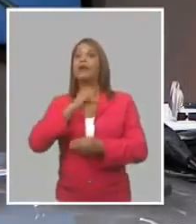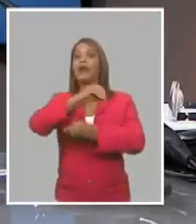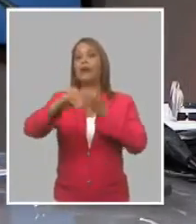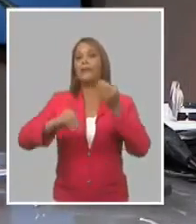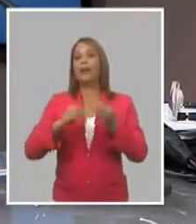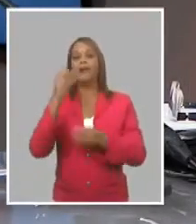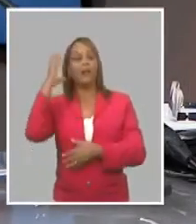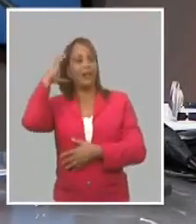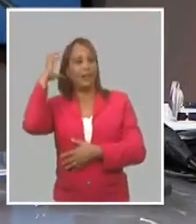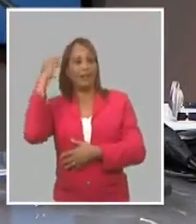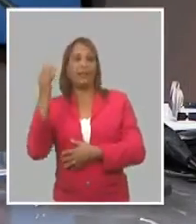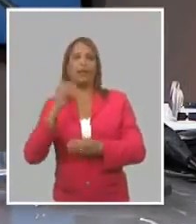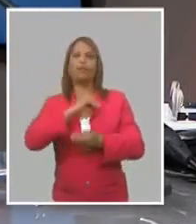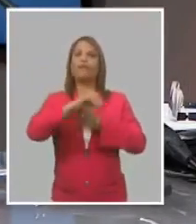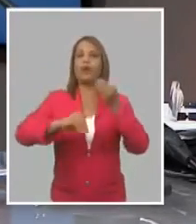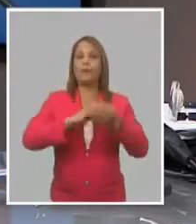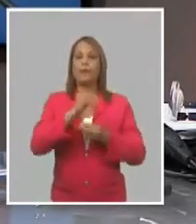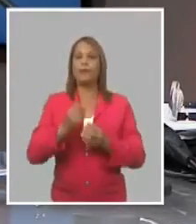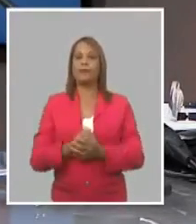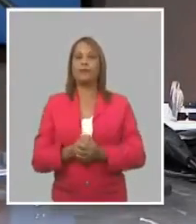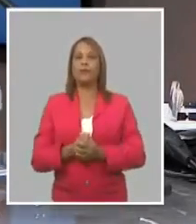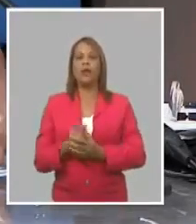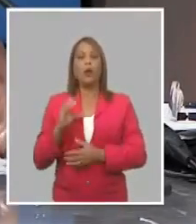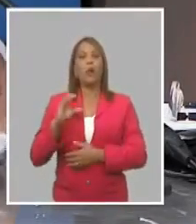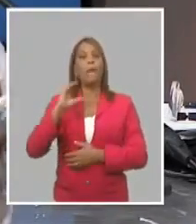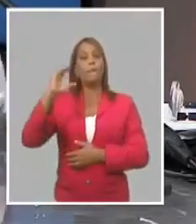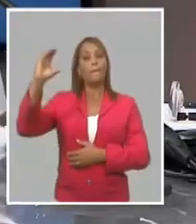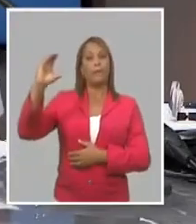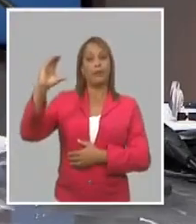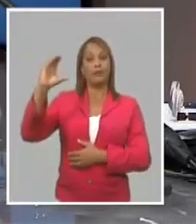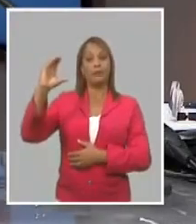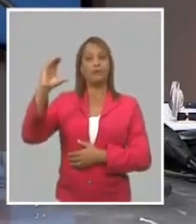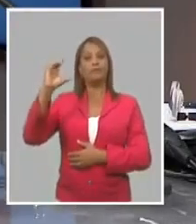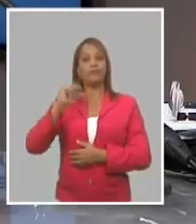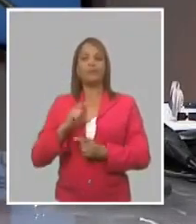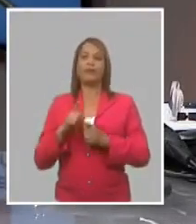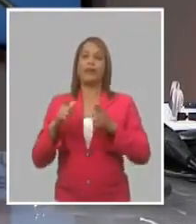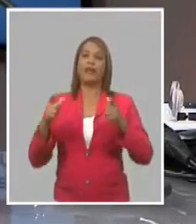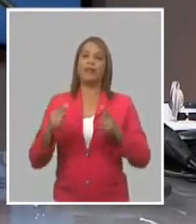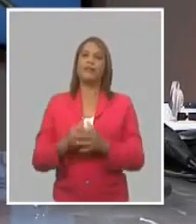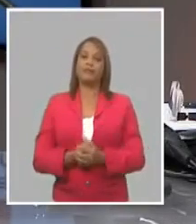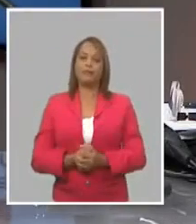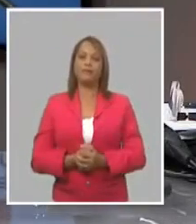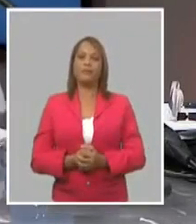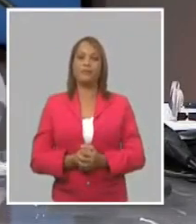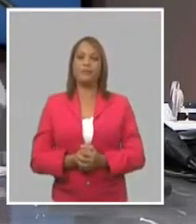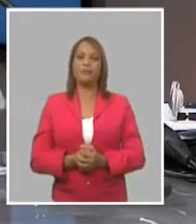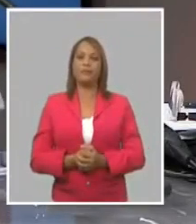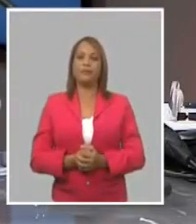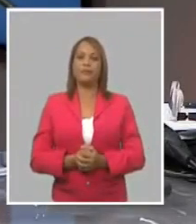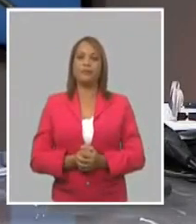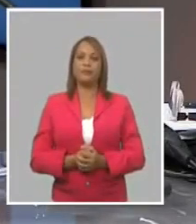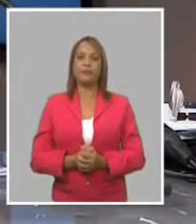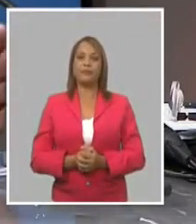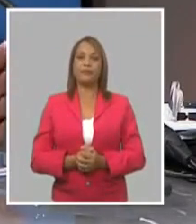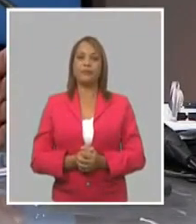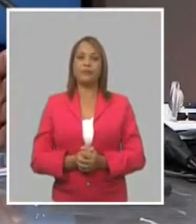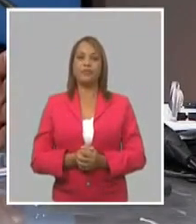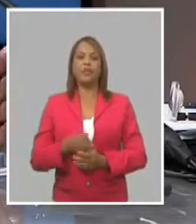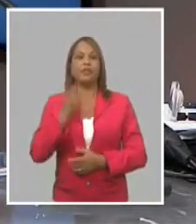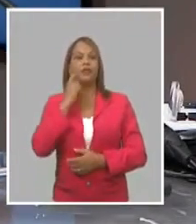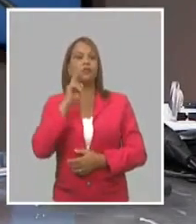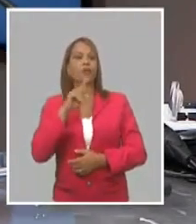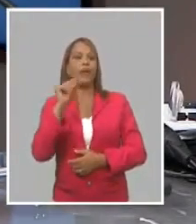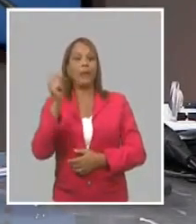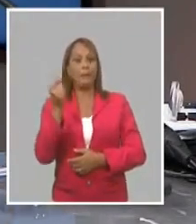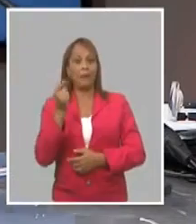del Estado. Y tendríamos entonces un presupuesto del Estado con un déficit muy grande. Entonces, si devaluamos